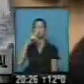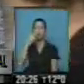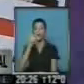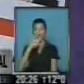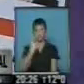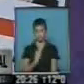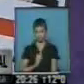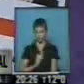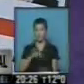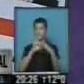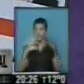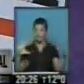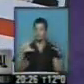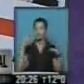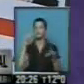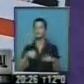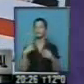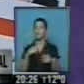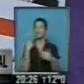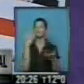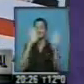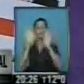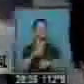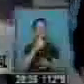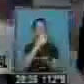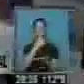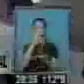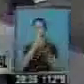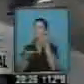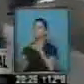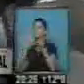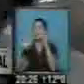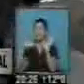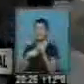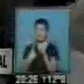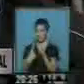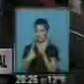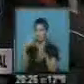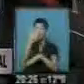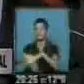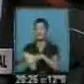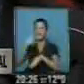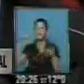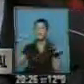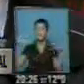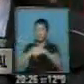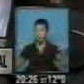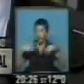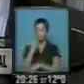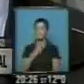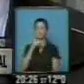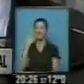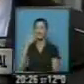Autodeterminación y Libertad, encabezó una mateada en la peatonal Florida, en pleno centro porteño. Escuchando, viendo